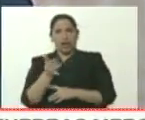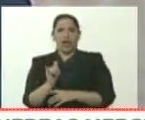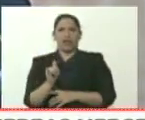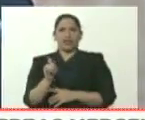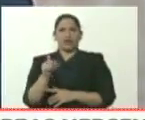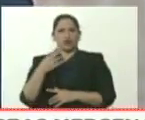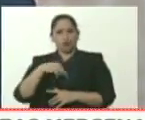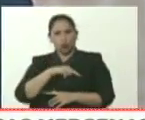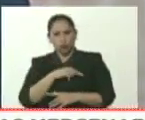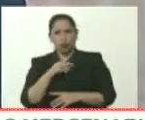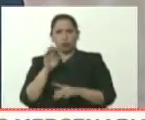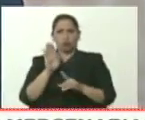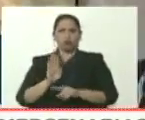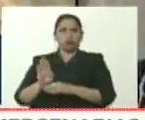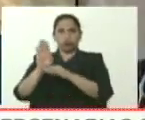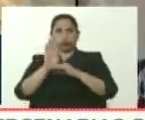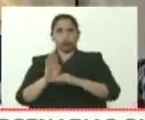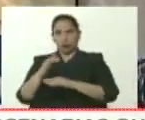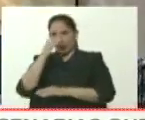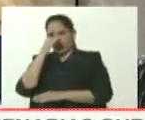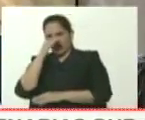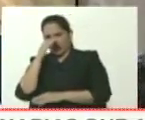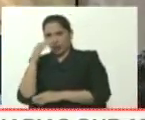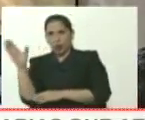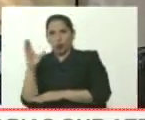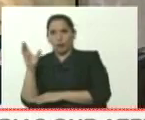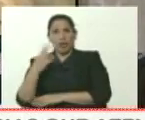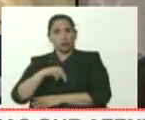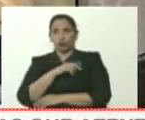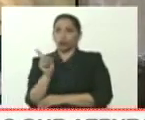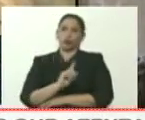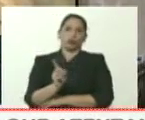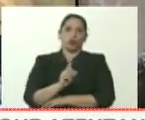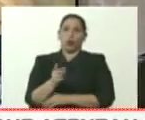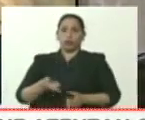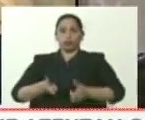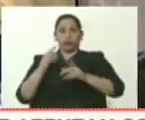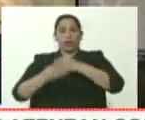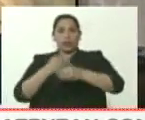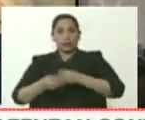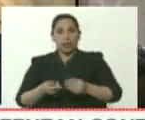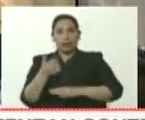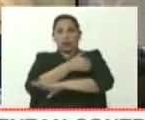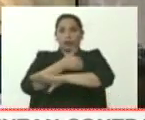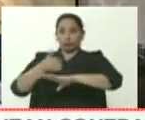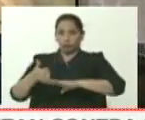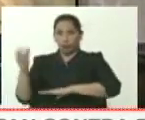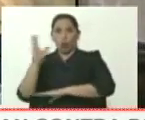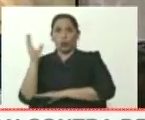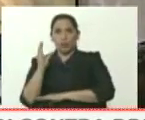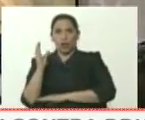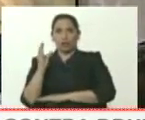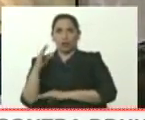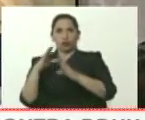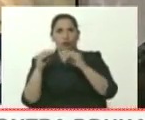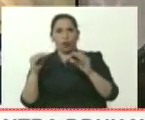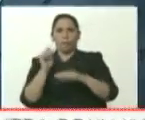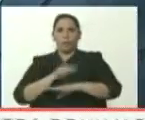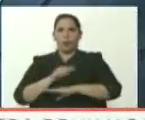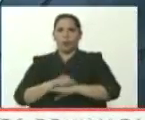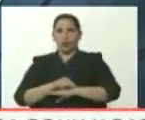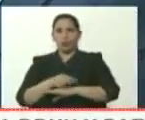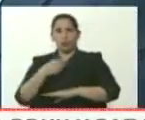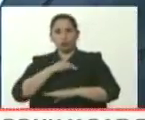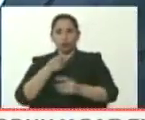amparamos a la guerrilla colombiana. No, lo que hemos hecho con la autorización de las autoridades colombianas en todo momento ha sido estar